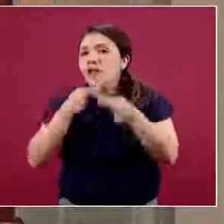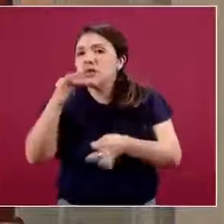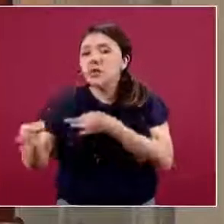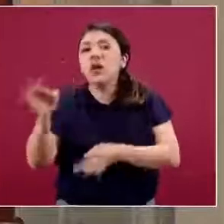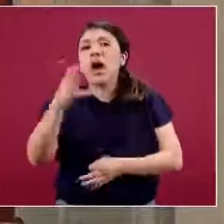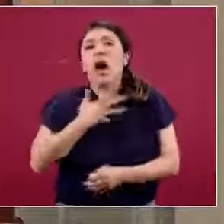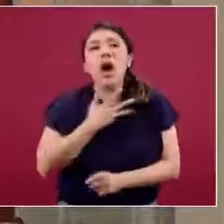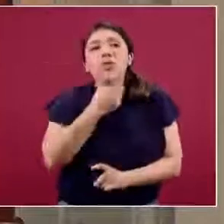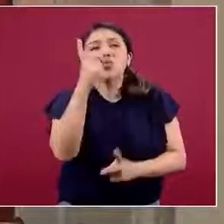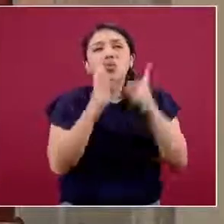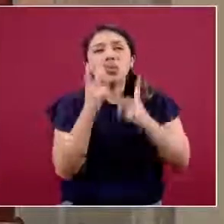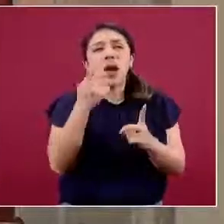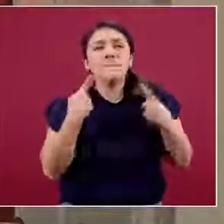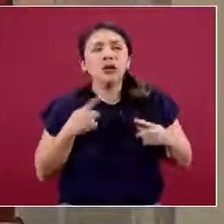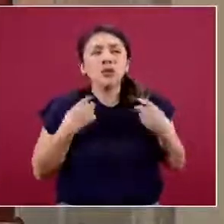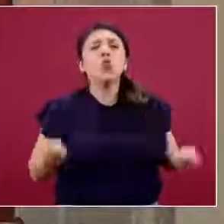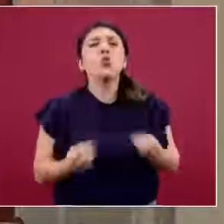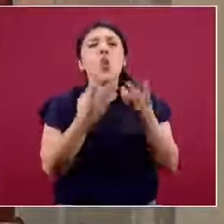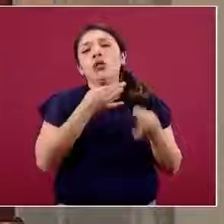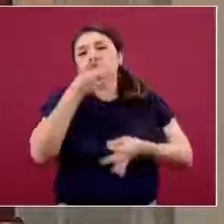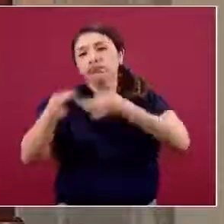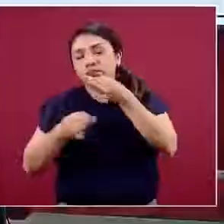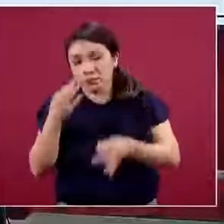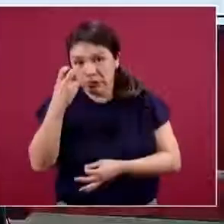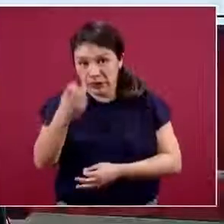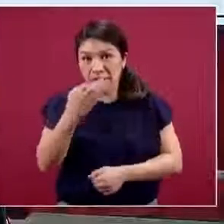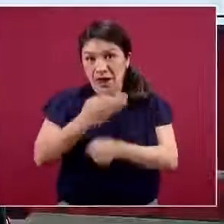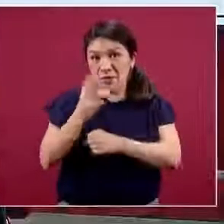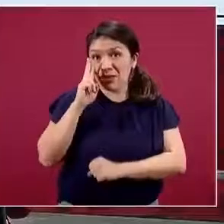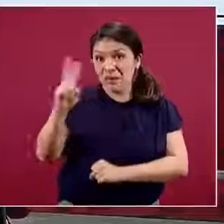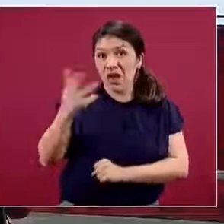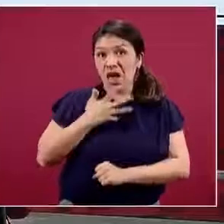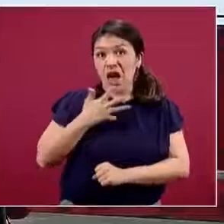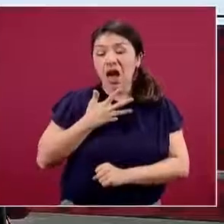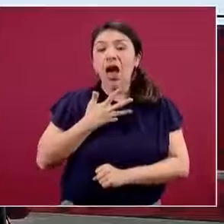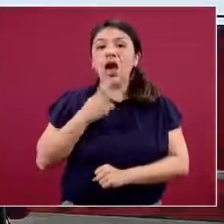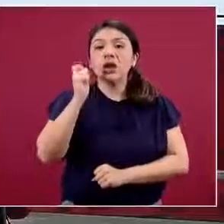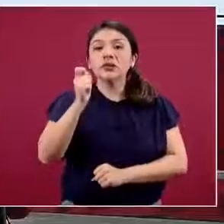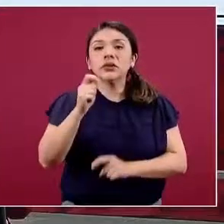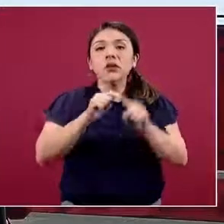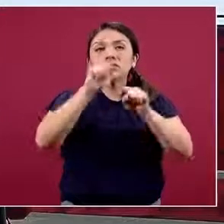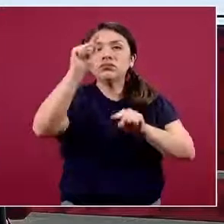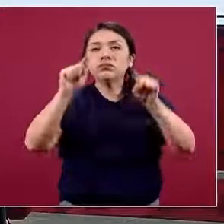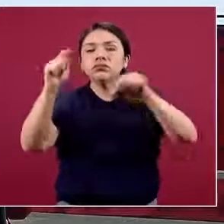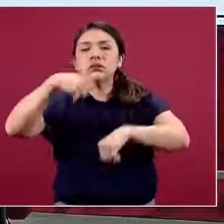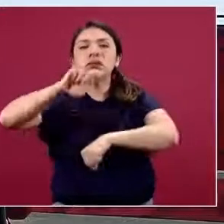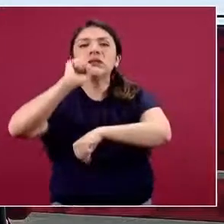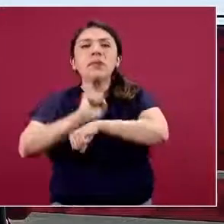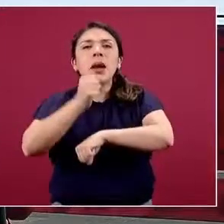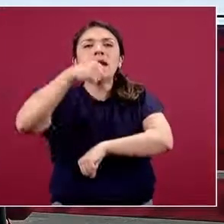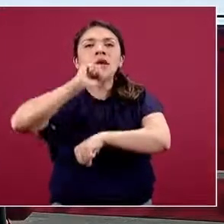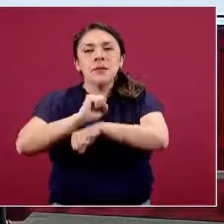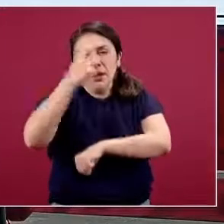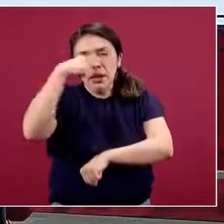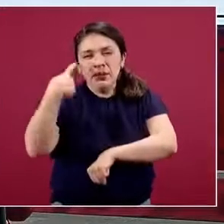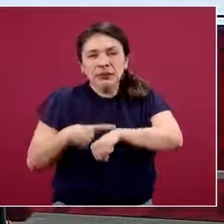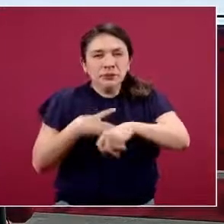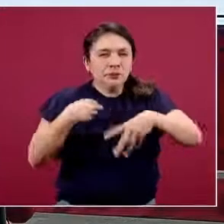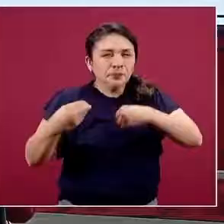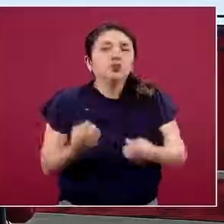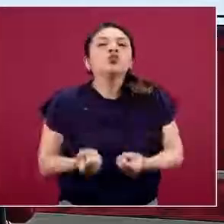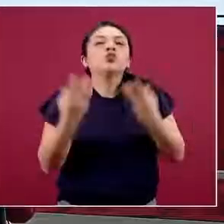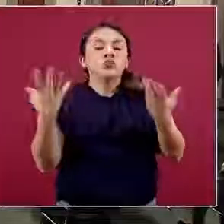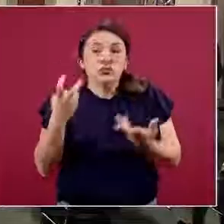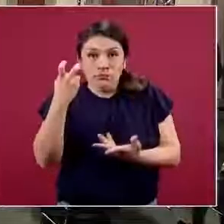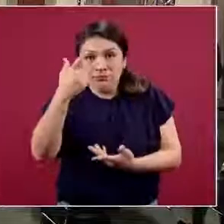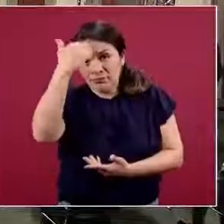casos sospechosos y precisamente las vemos distribuidas por semana epidemiológica y es